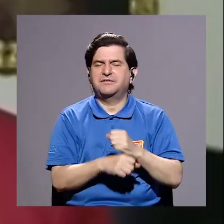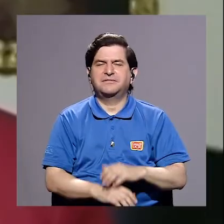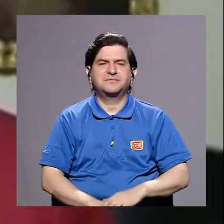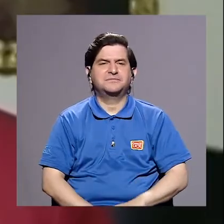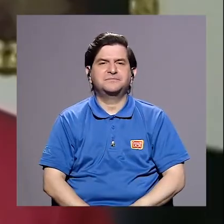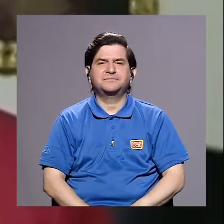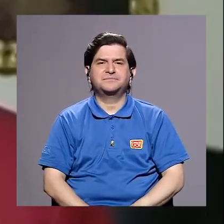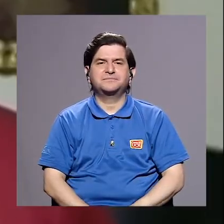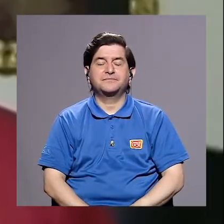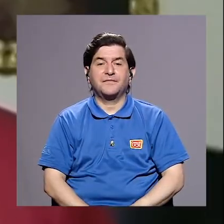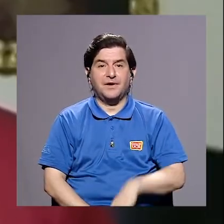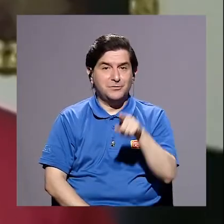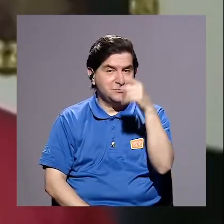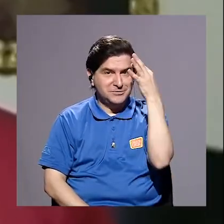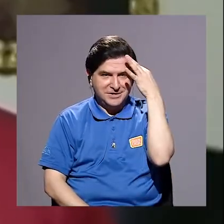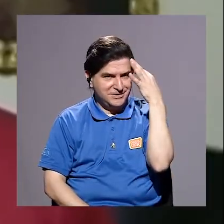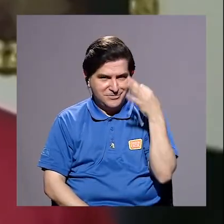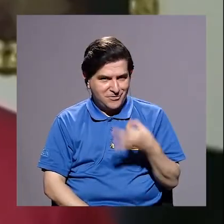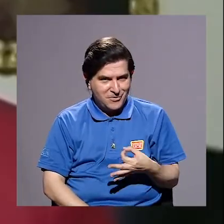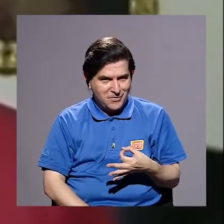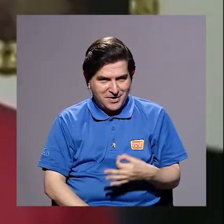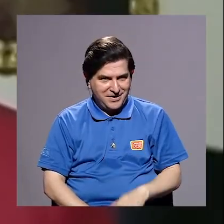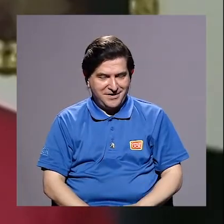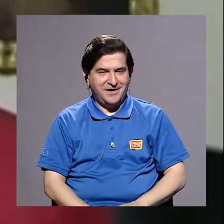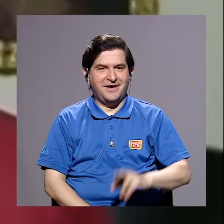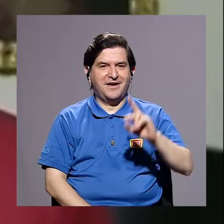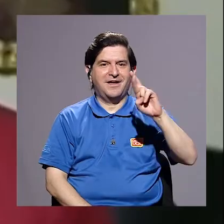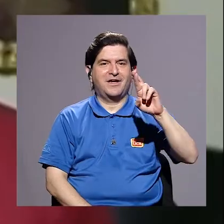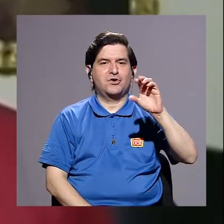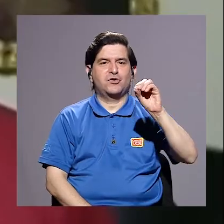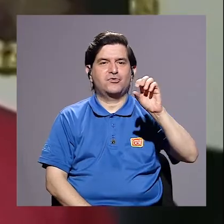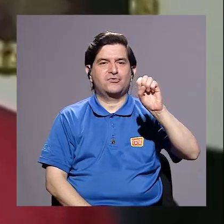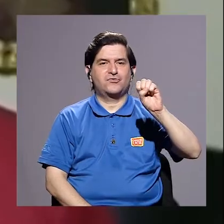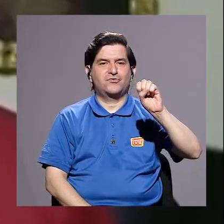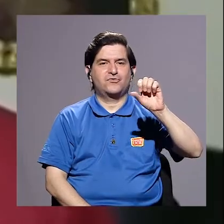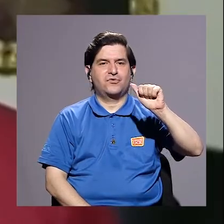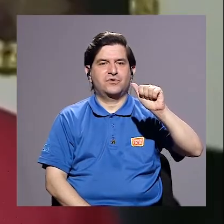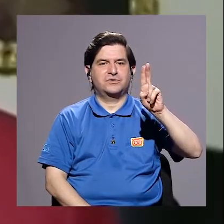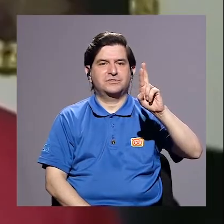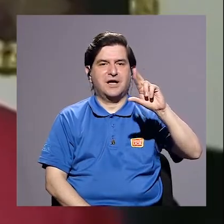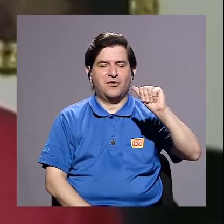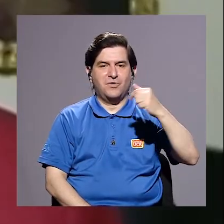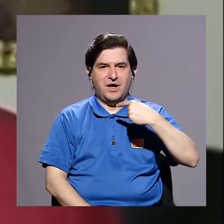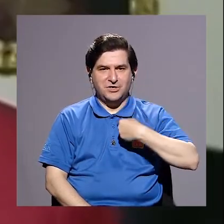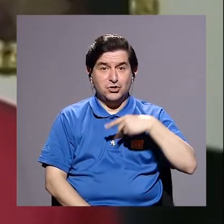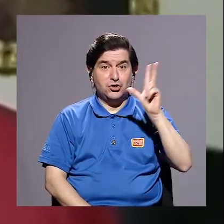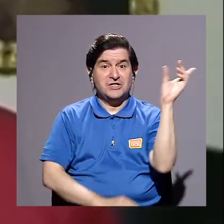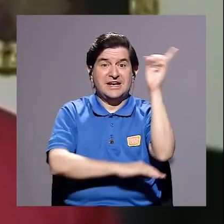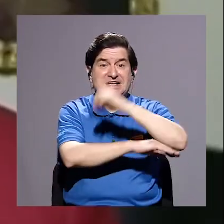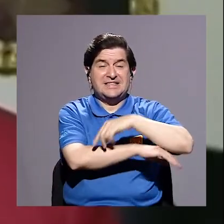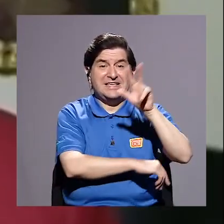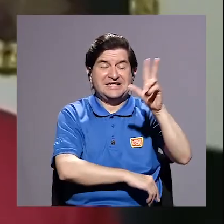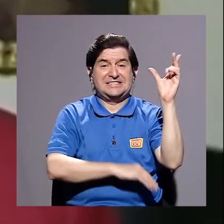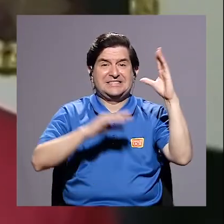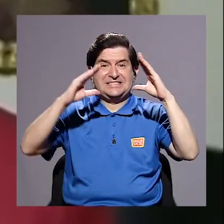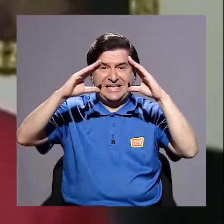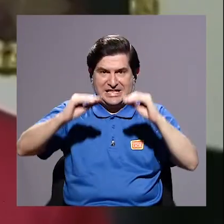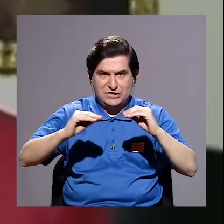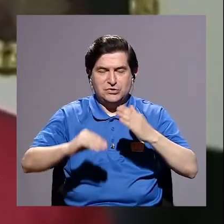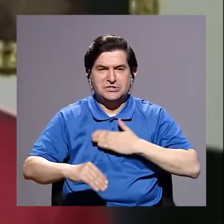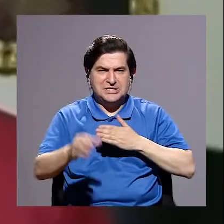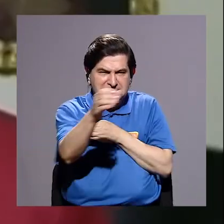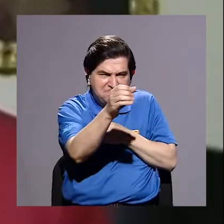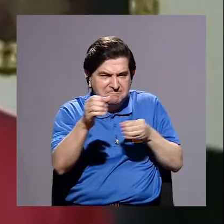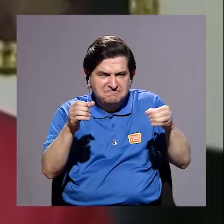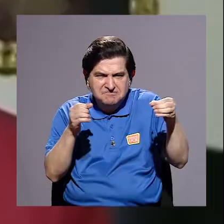función. Aunque usted no lo crea, doña Rosaura, pasé 3 días y 3 noches